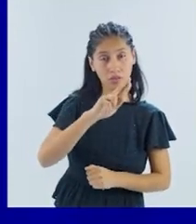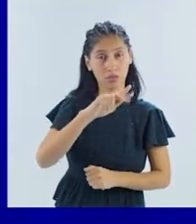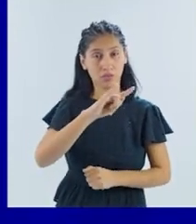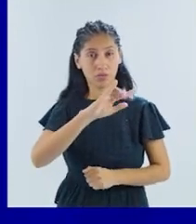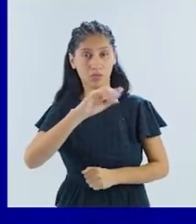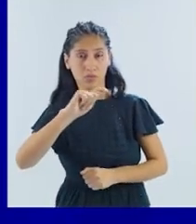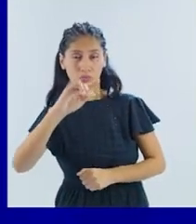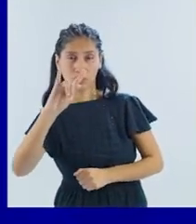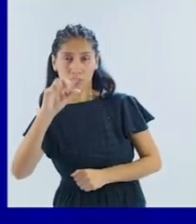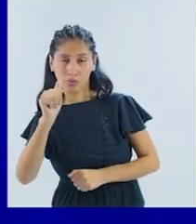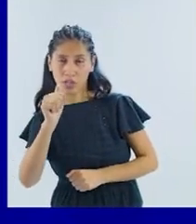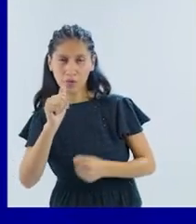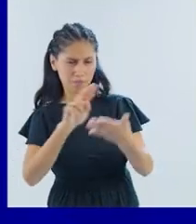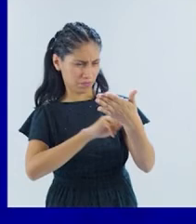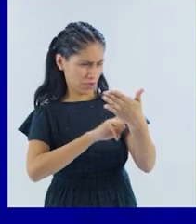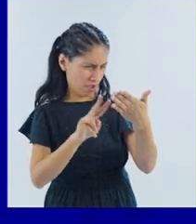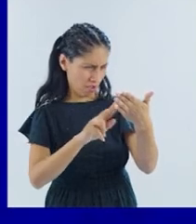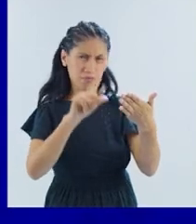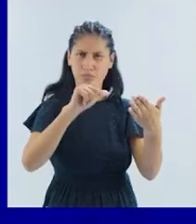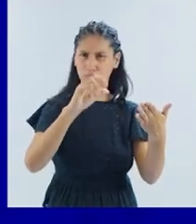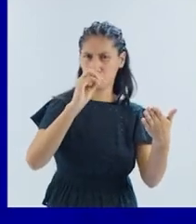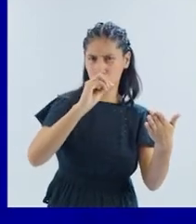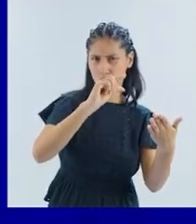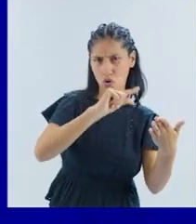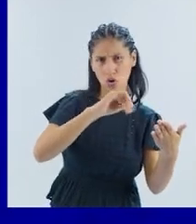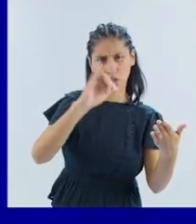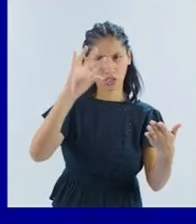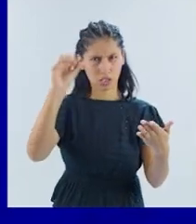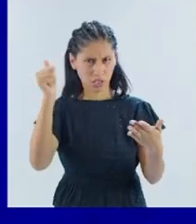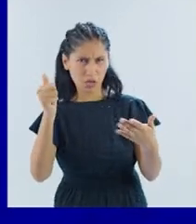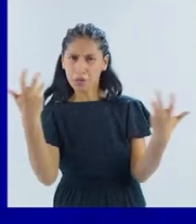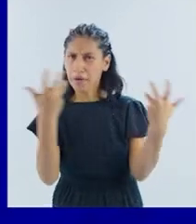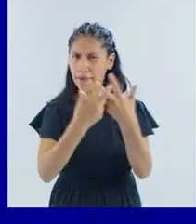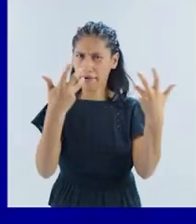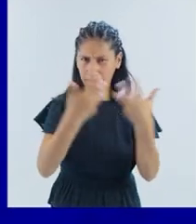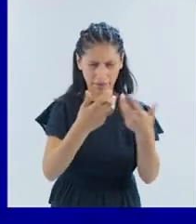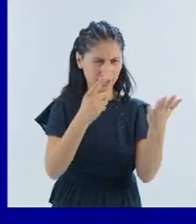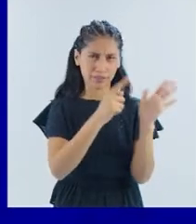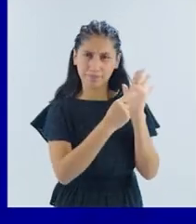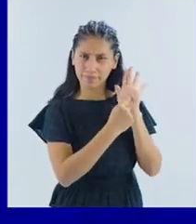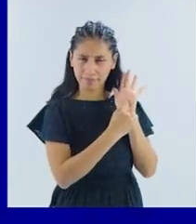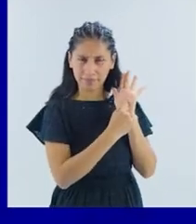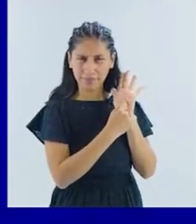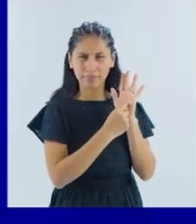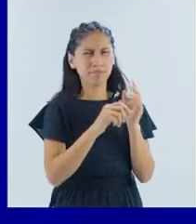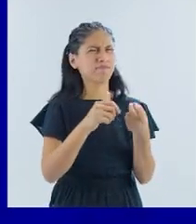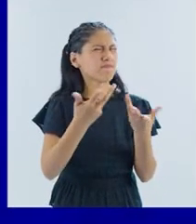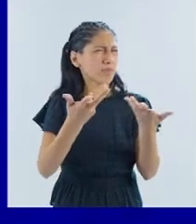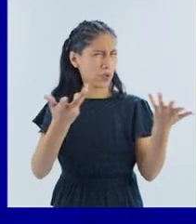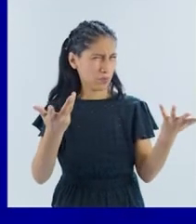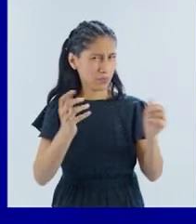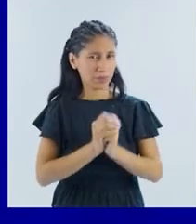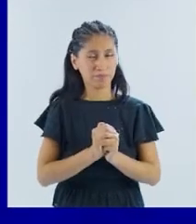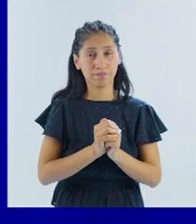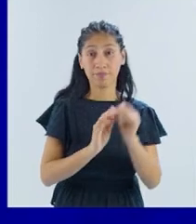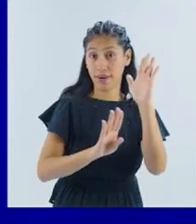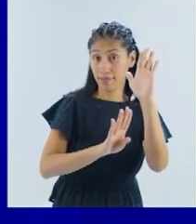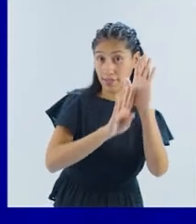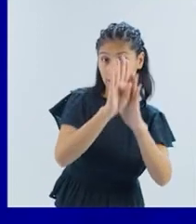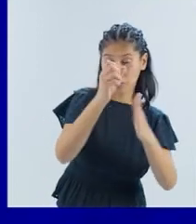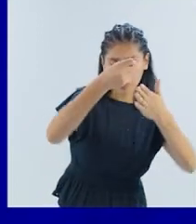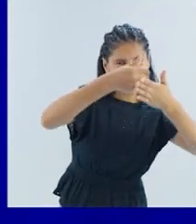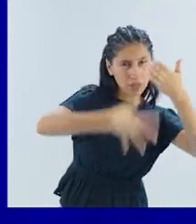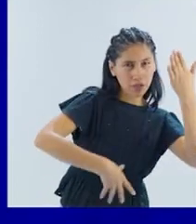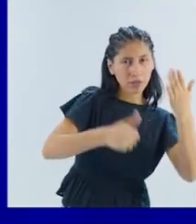pueden contener conceptos, comparaciones, ejemplos, citas, entre otros. En otras palabras,